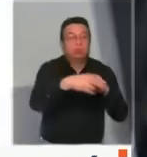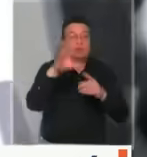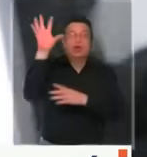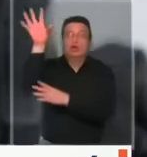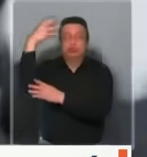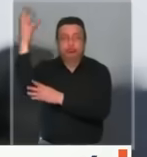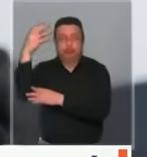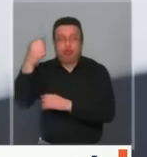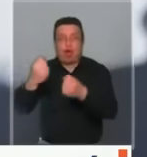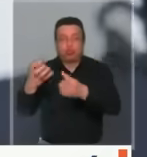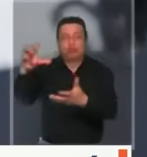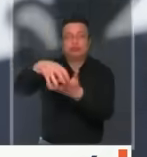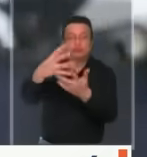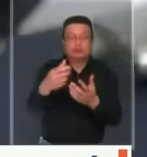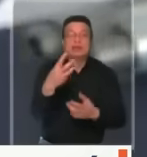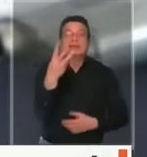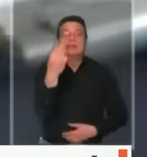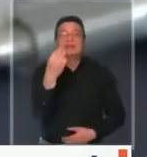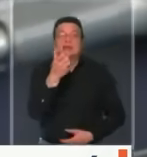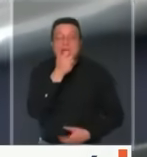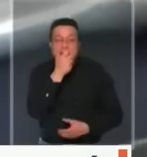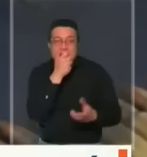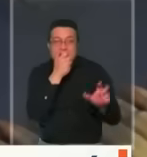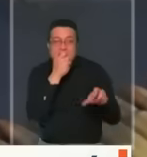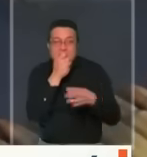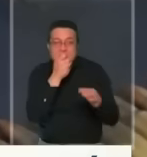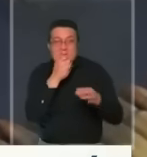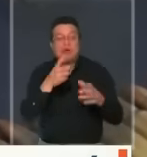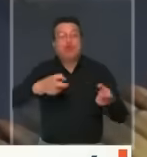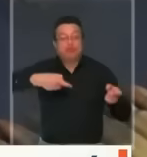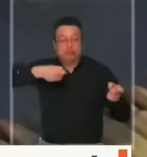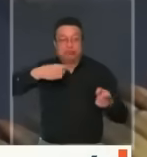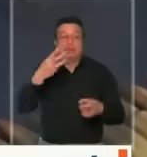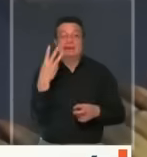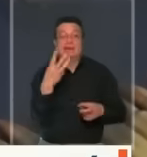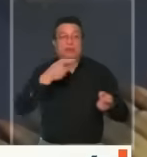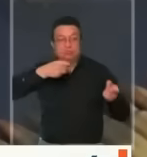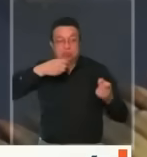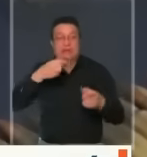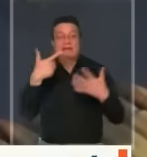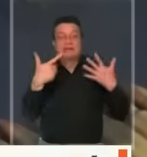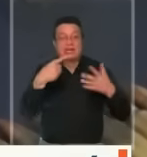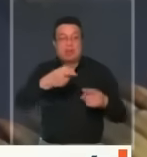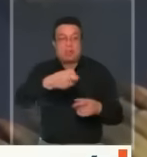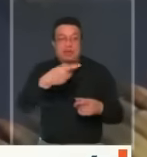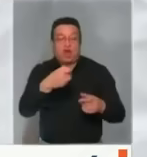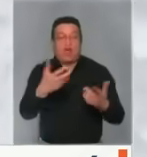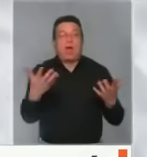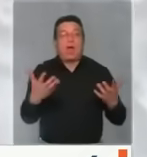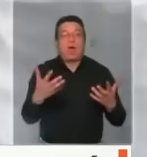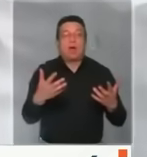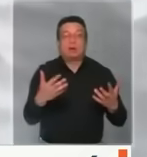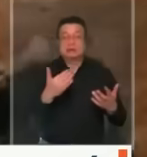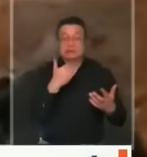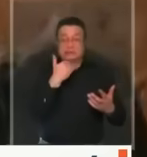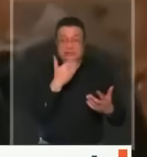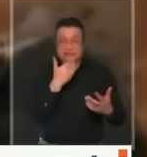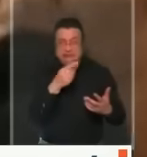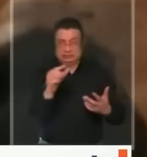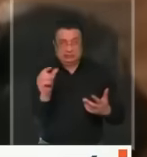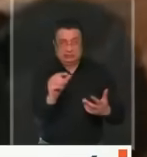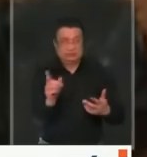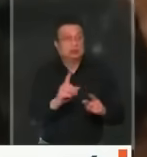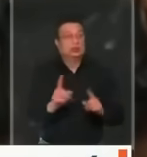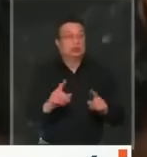vehículos, 13 walkie-talkies, 3 fusiles aptos para el disparo, 7 pistolas. No era una casa de seguridad lo que